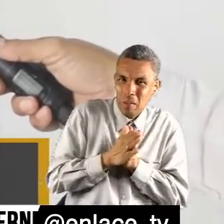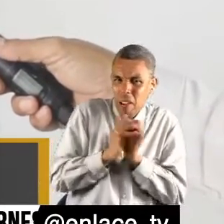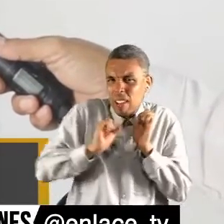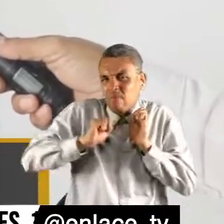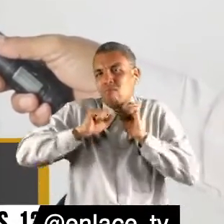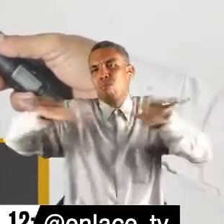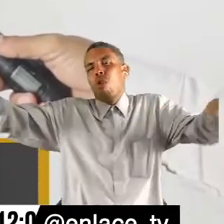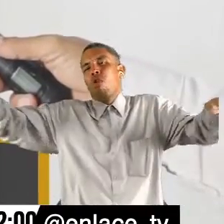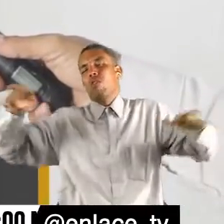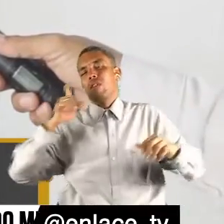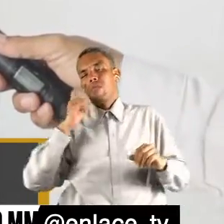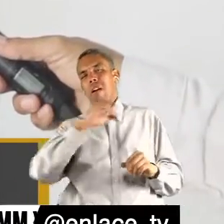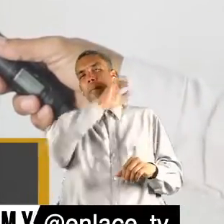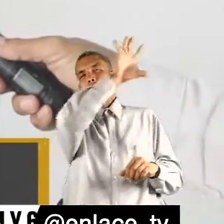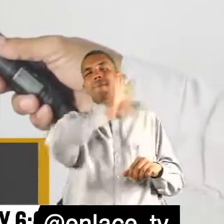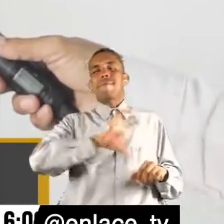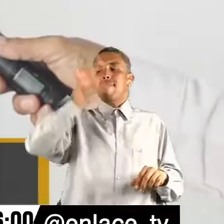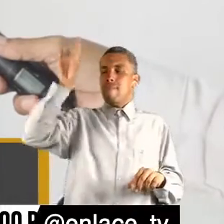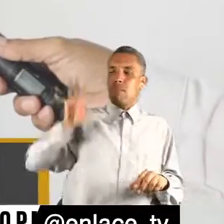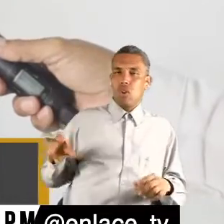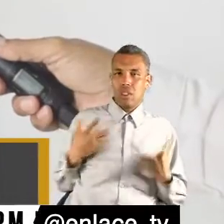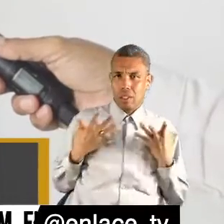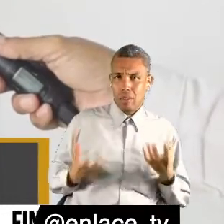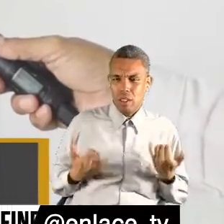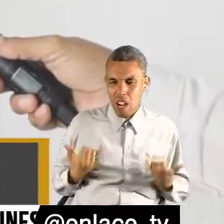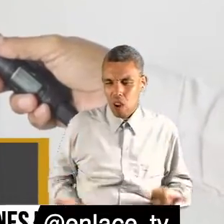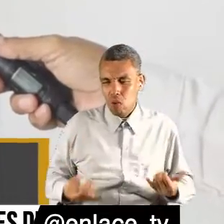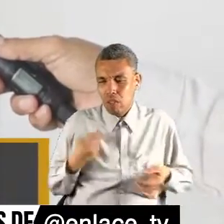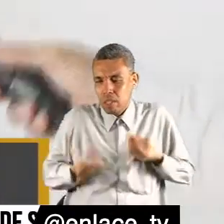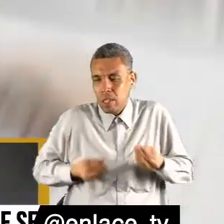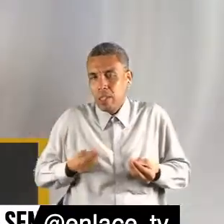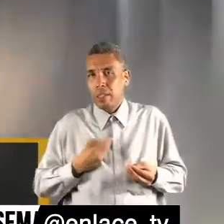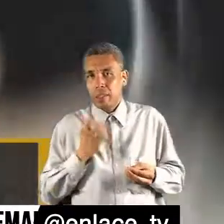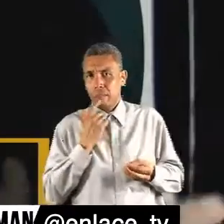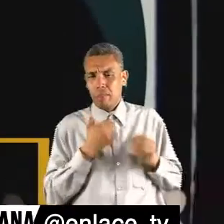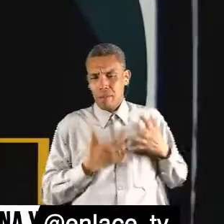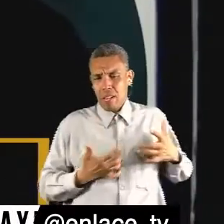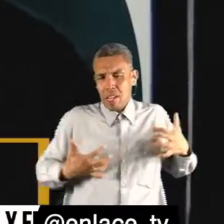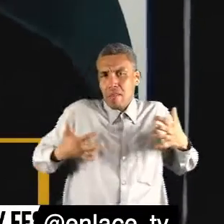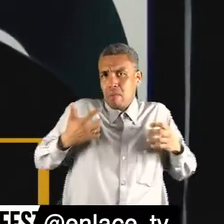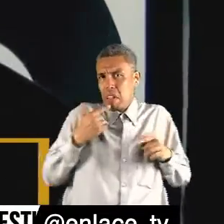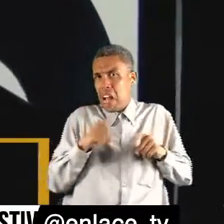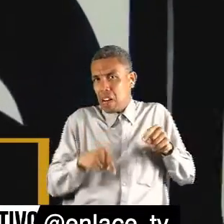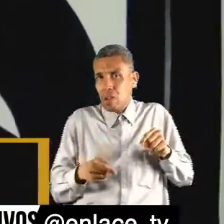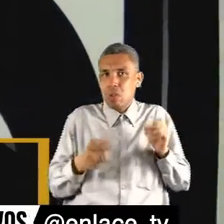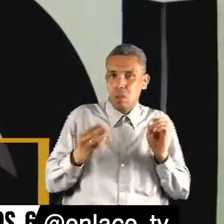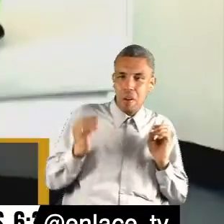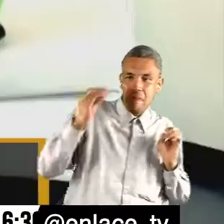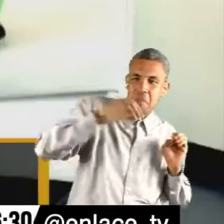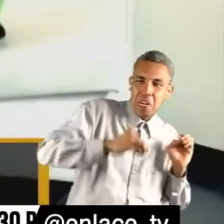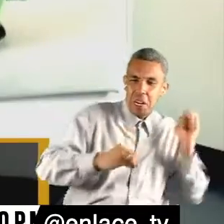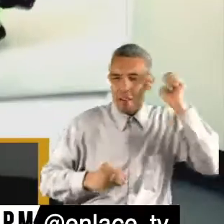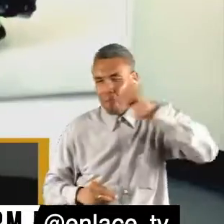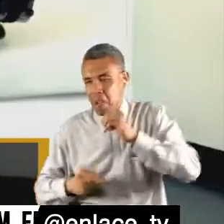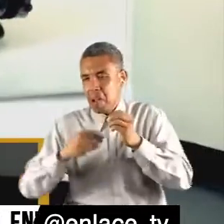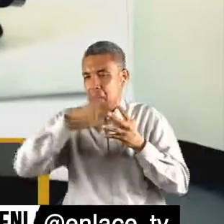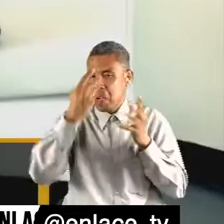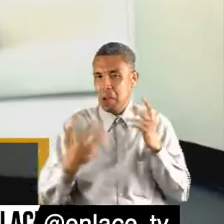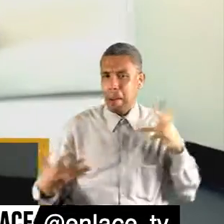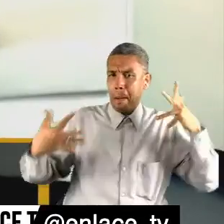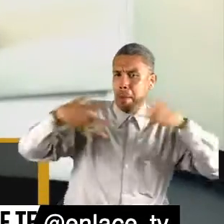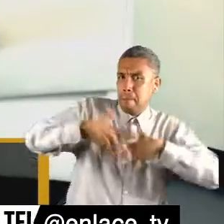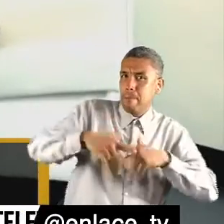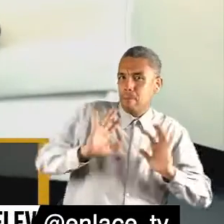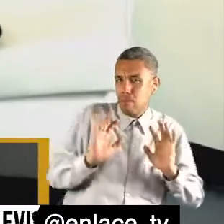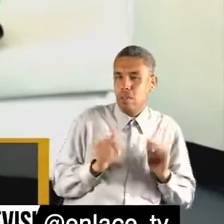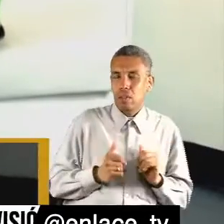unas cositas para darle ese toque internacional, pero no deja de ser vallenato. Goyo García invita a ser seguido en redes sociales, donde hay la promoción